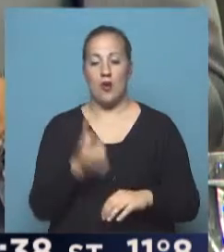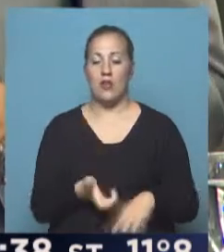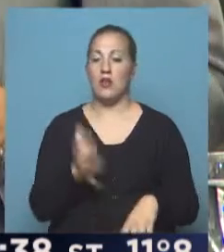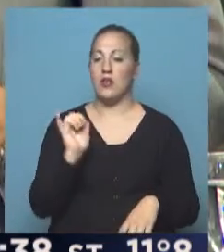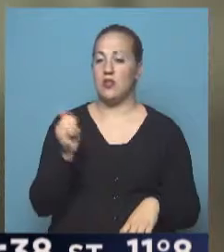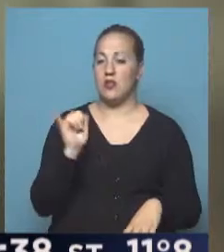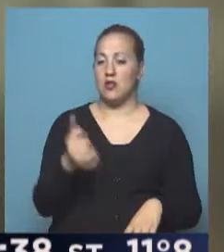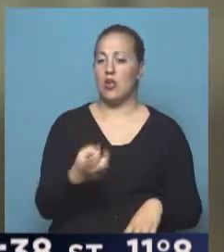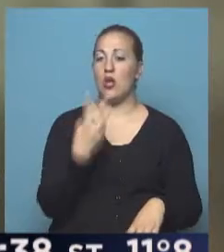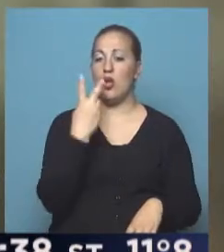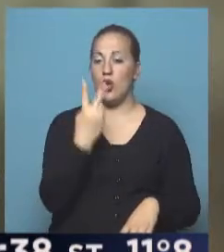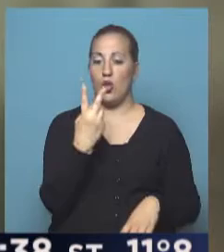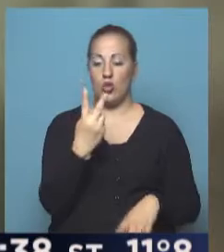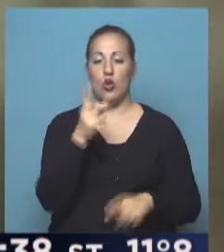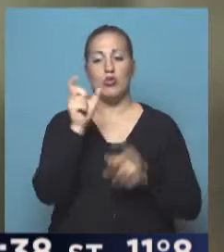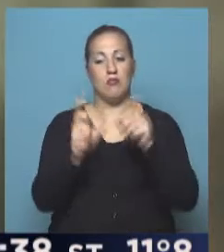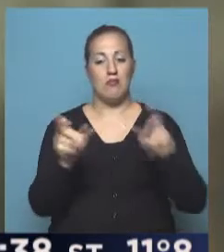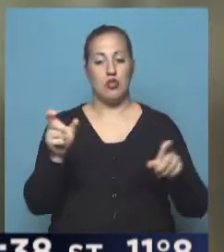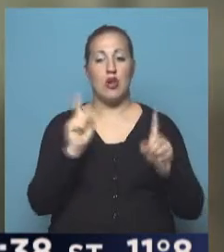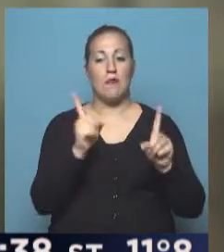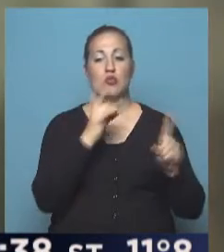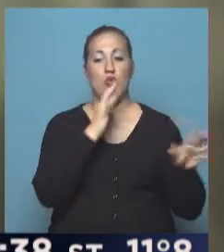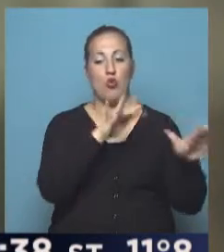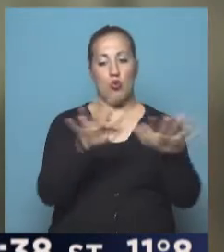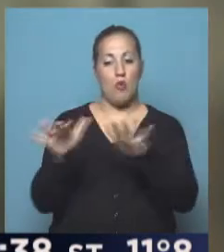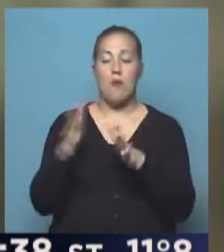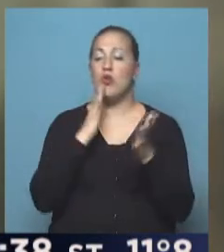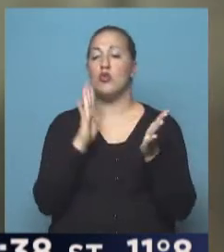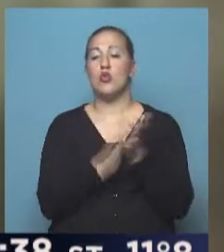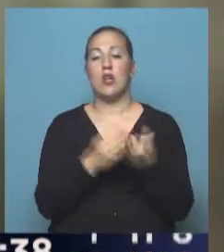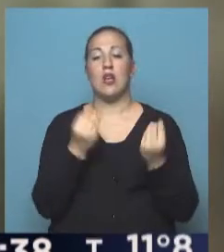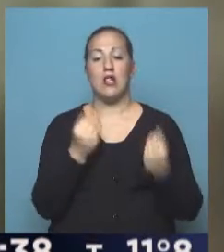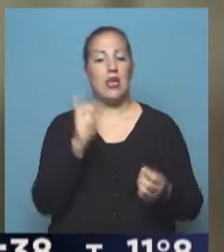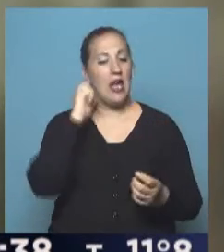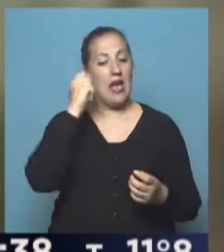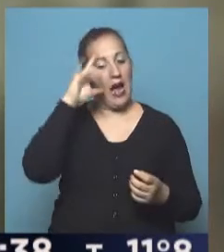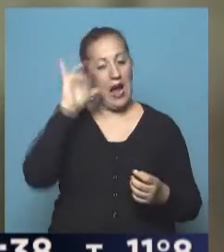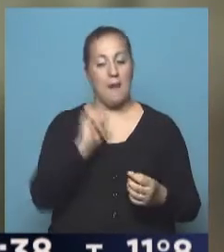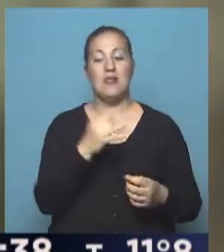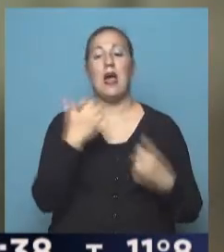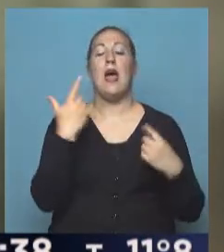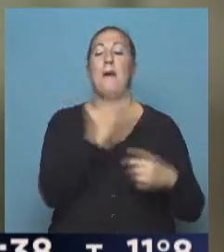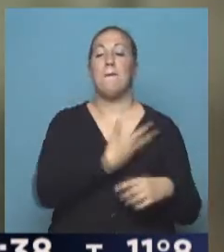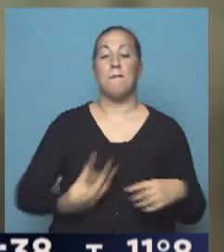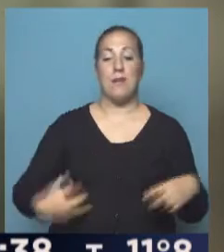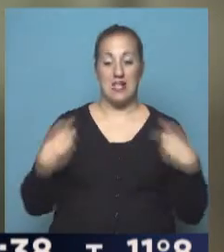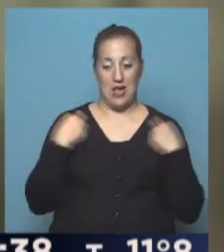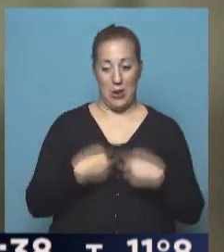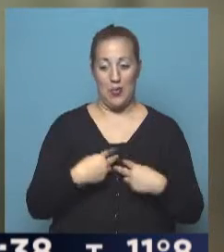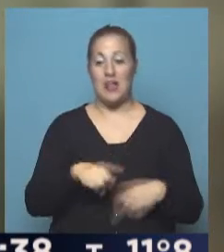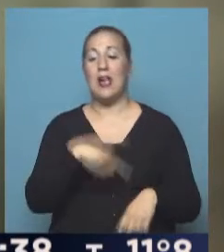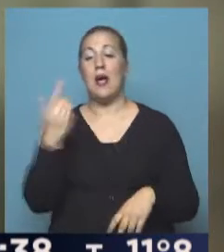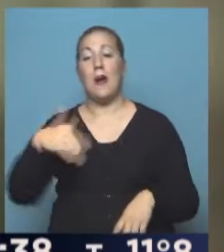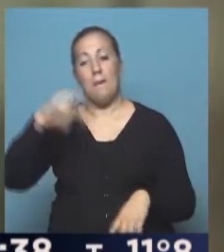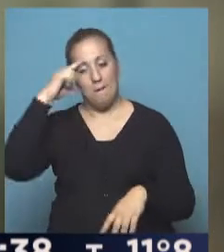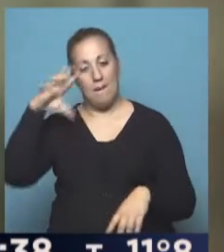Exactamente, porque hay dos protagonistas, por lo menos del rumor que surgió en las últimas horas, que uno tiene que ver con Raúl Gámez, el presidente de Vélez, y por otro lado con Javier Medina, uno de los integrantes